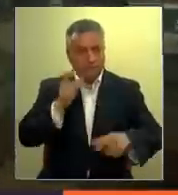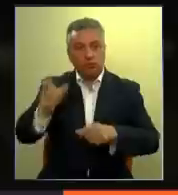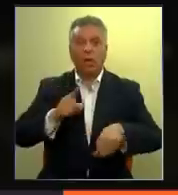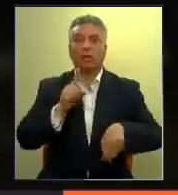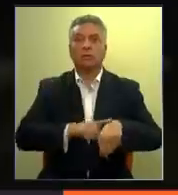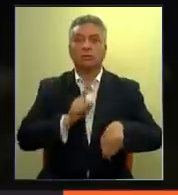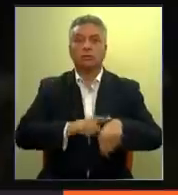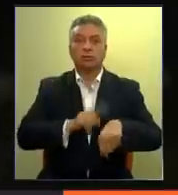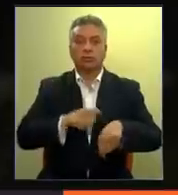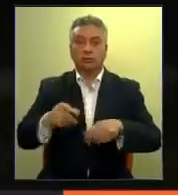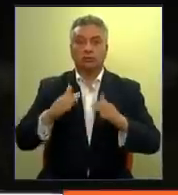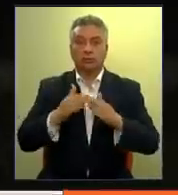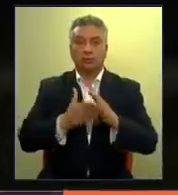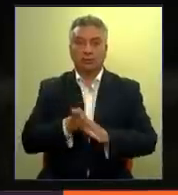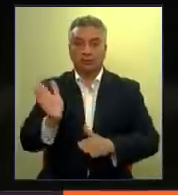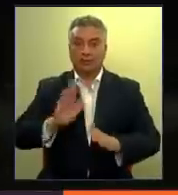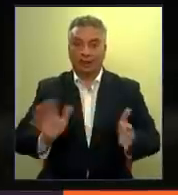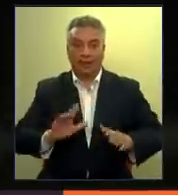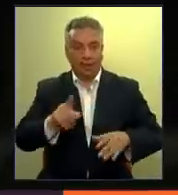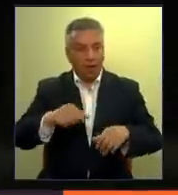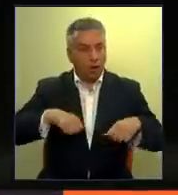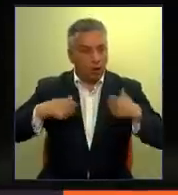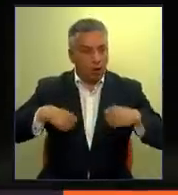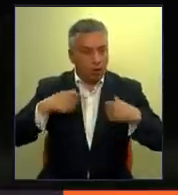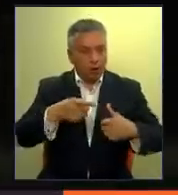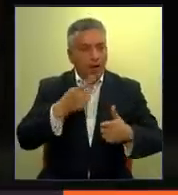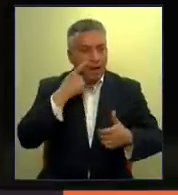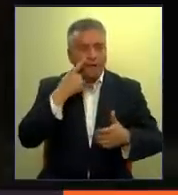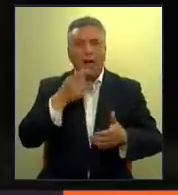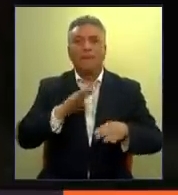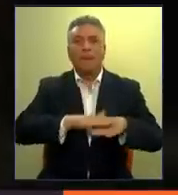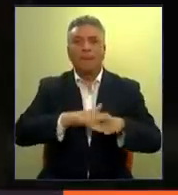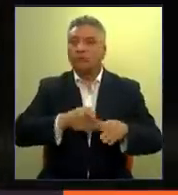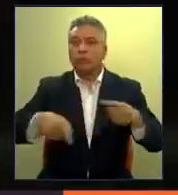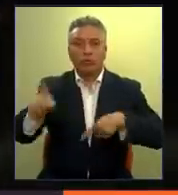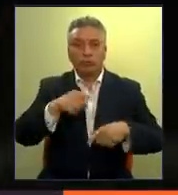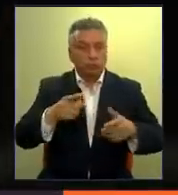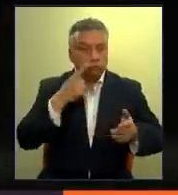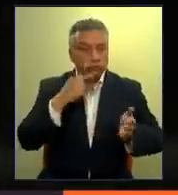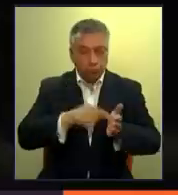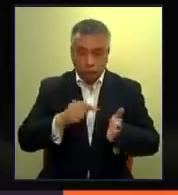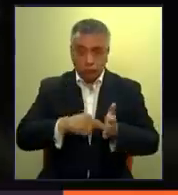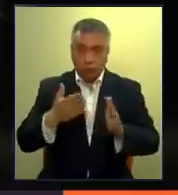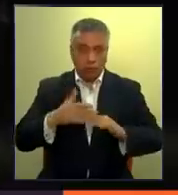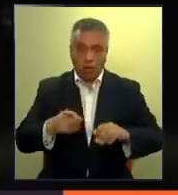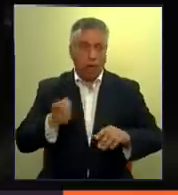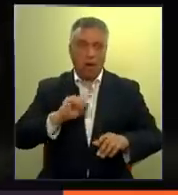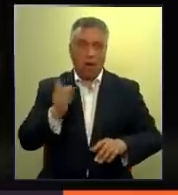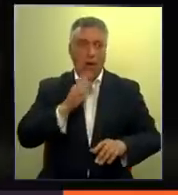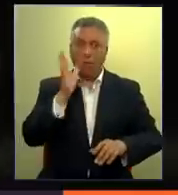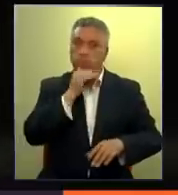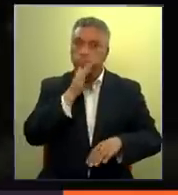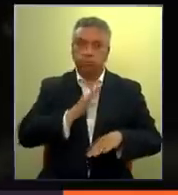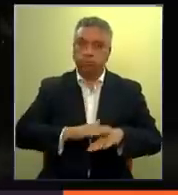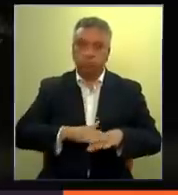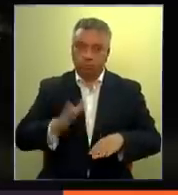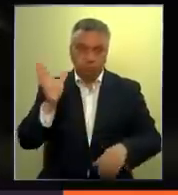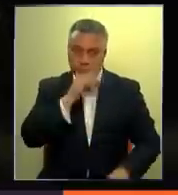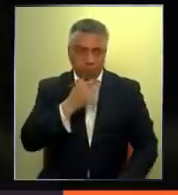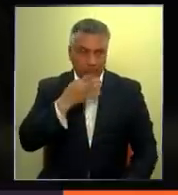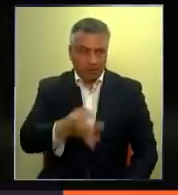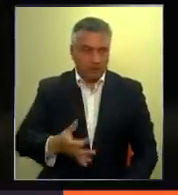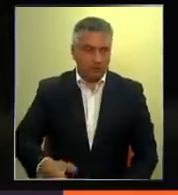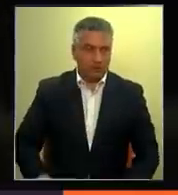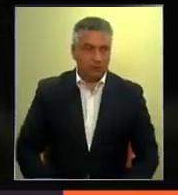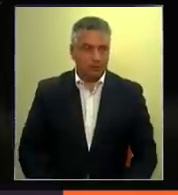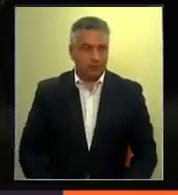queda. Jóvenes, su permiso para circular en la vía pública, estamos con escena. Ah, no lo tenemos, de verdad. ¿Estamos con escena? ¿A